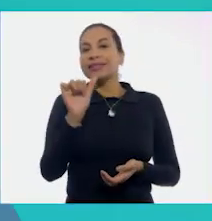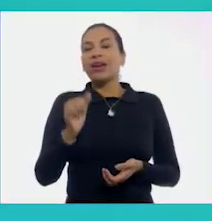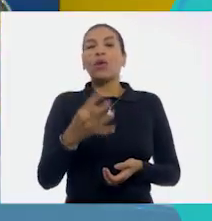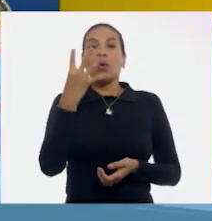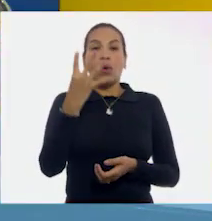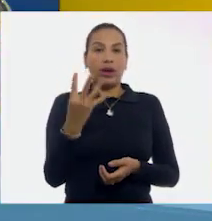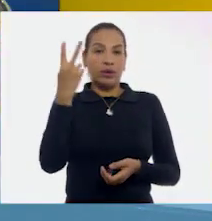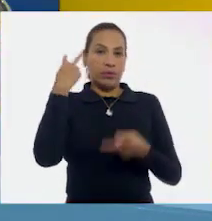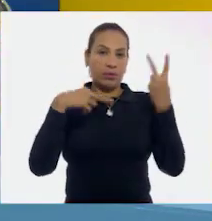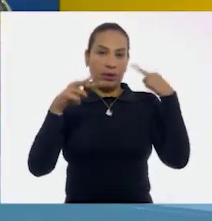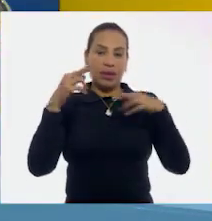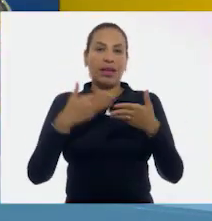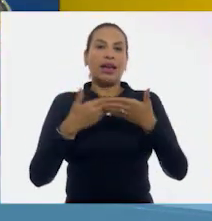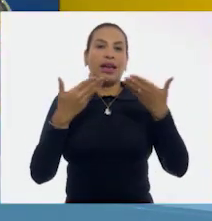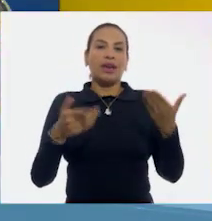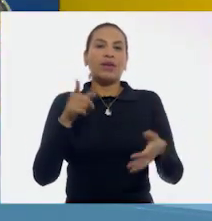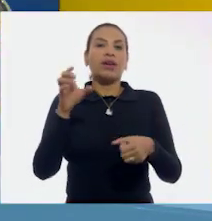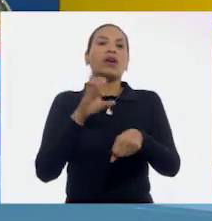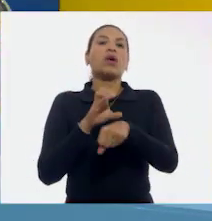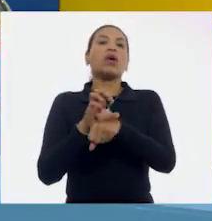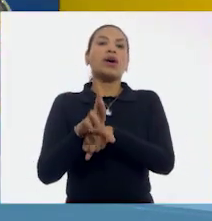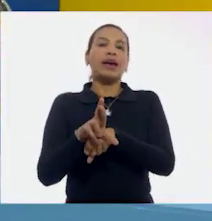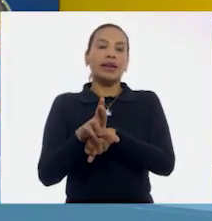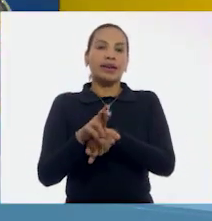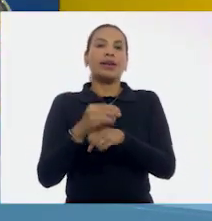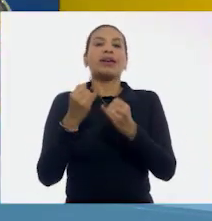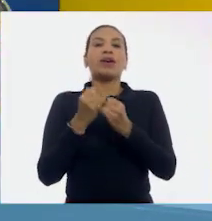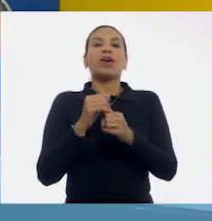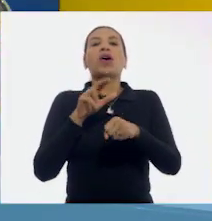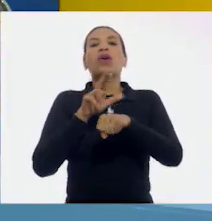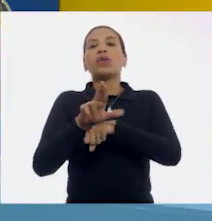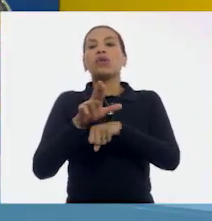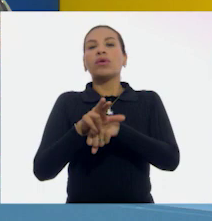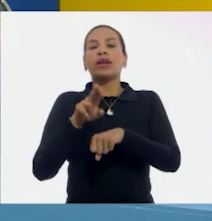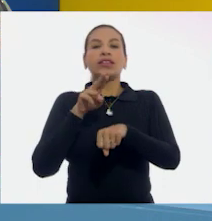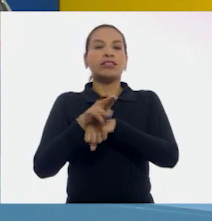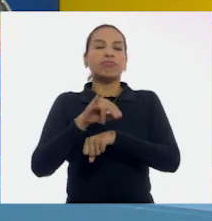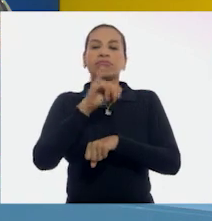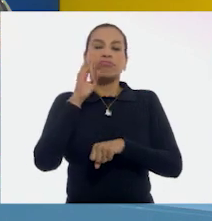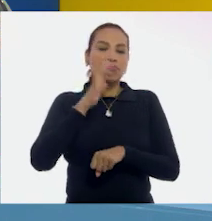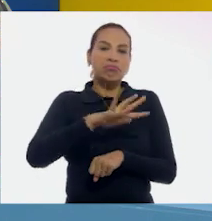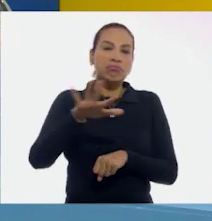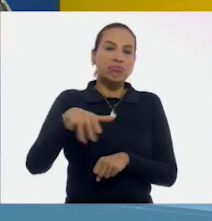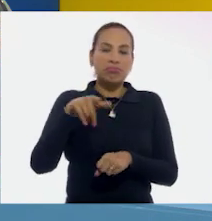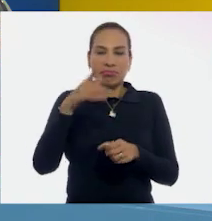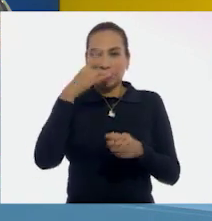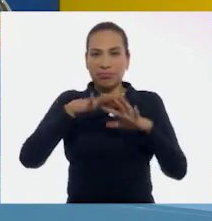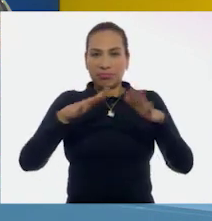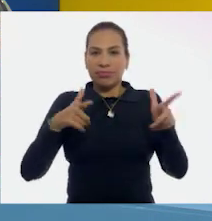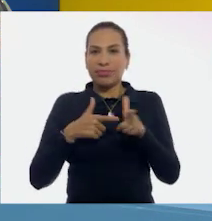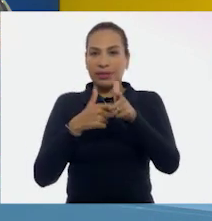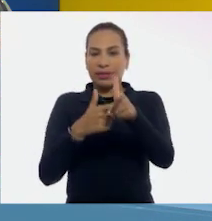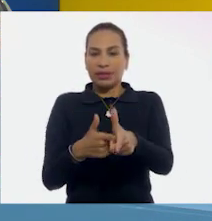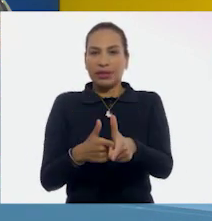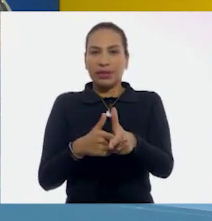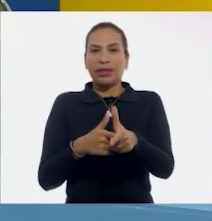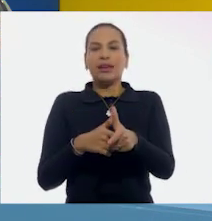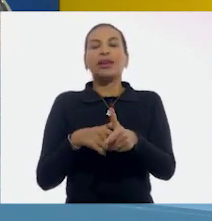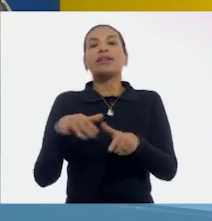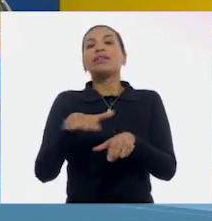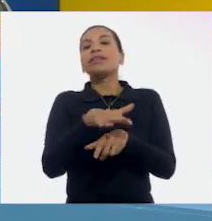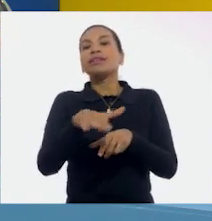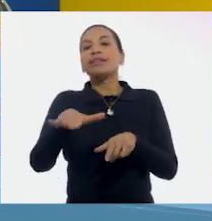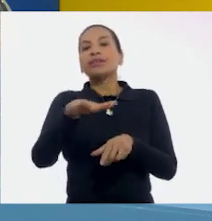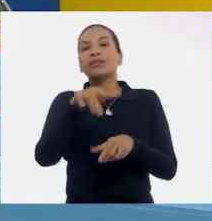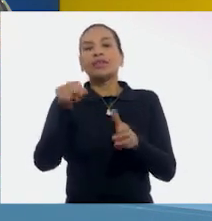viaje llegó a los actuales Costa Rica y Honduras y Nicaragua, pero nunca logró encontrar un paso marino para continuar